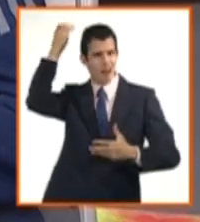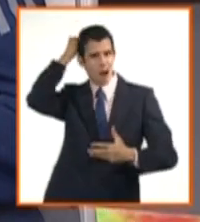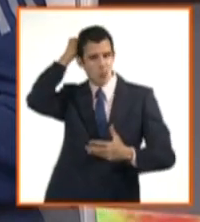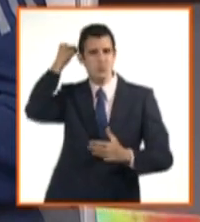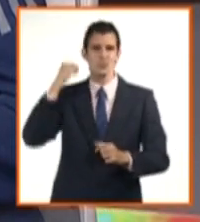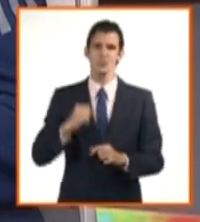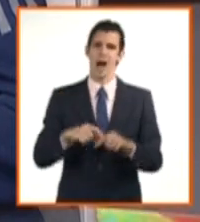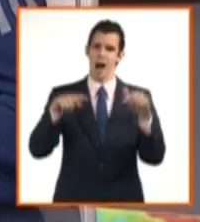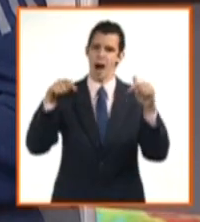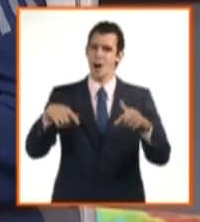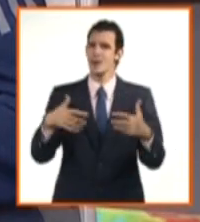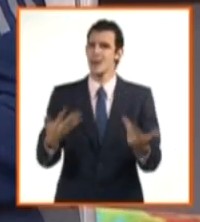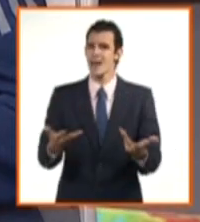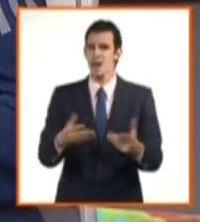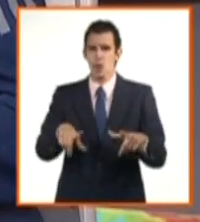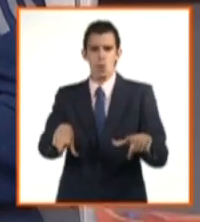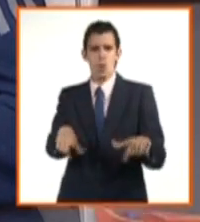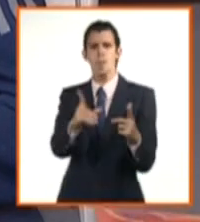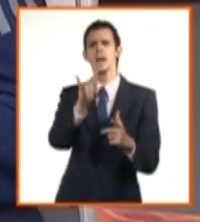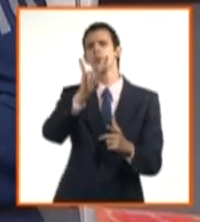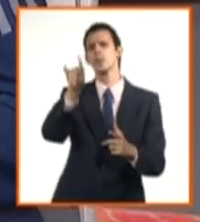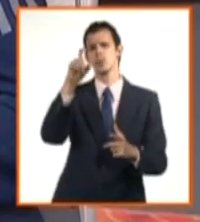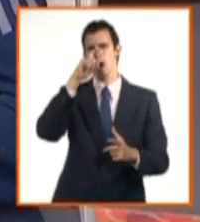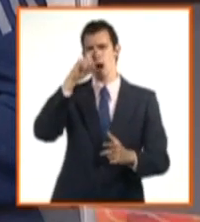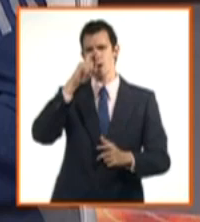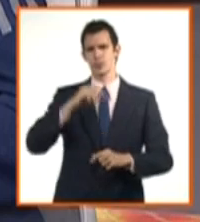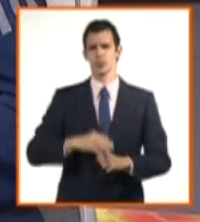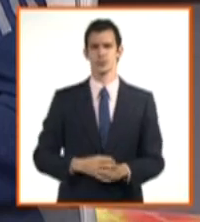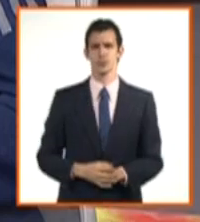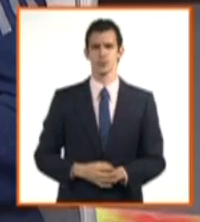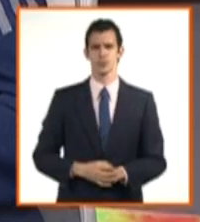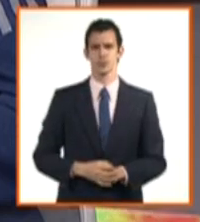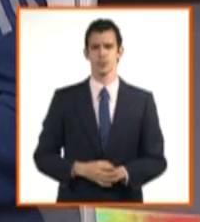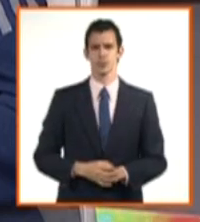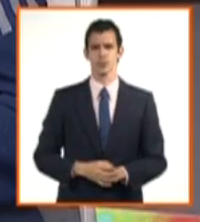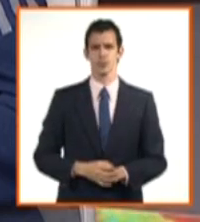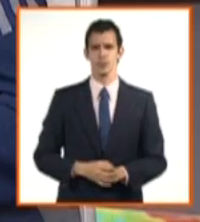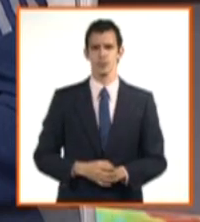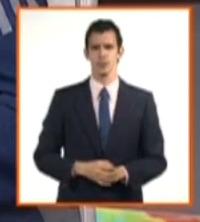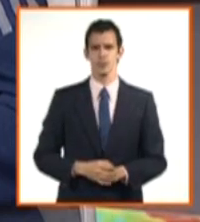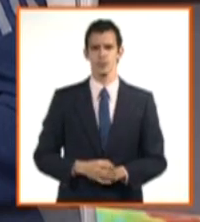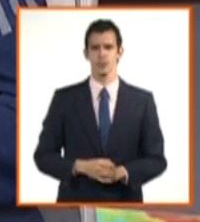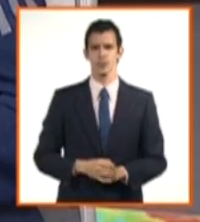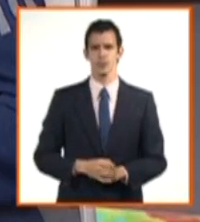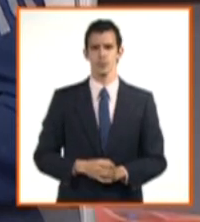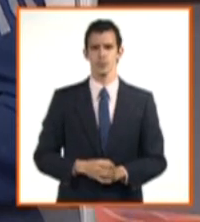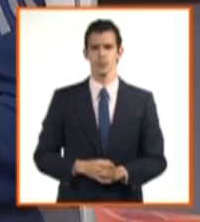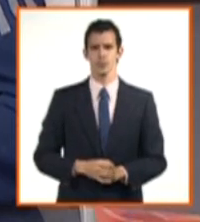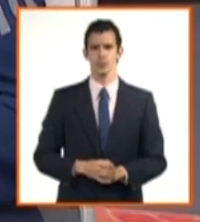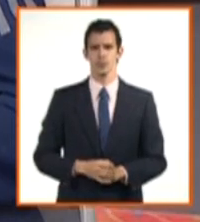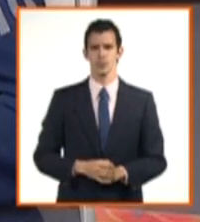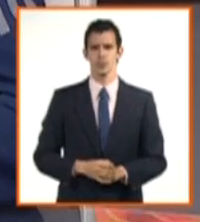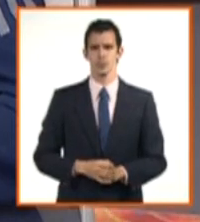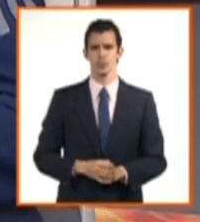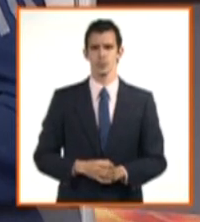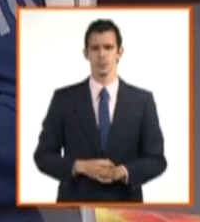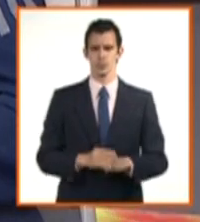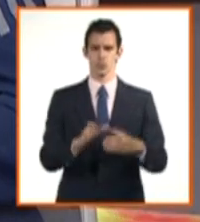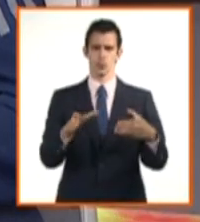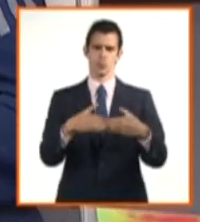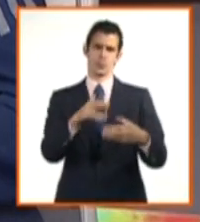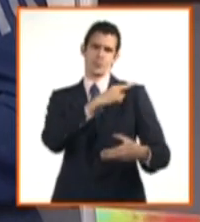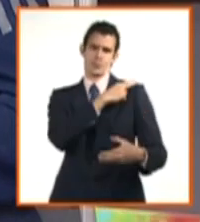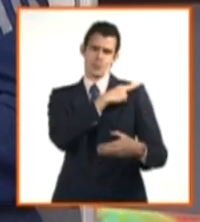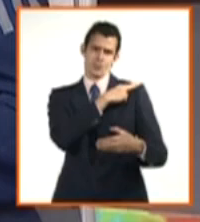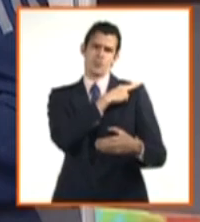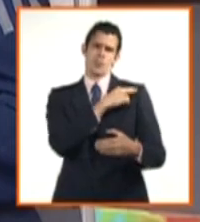en el grupo temporal de trabajo que esto lo presidió hoy en la habana cuanta preocupación ha manifestado